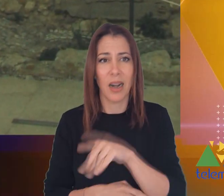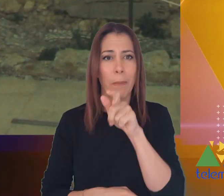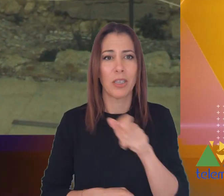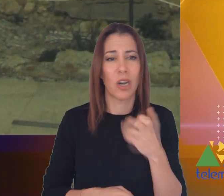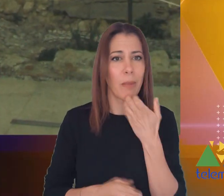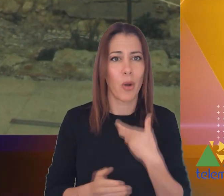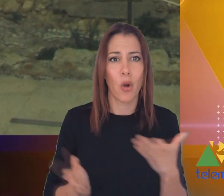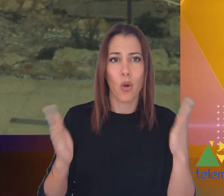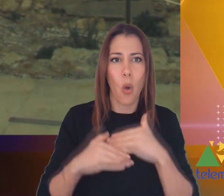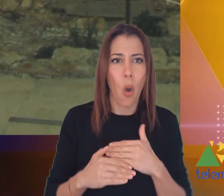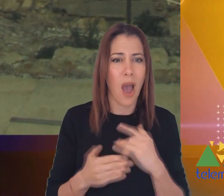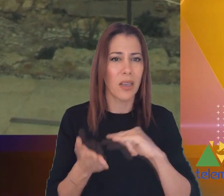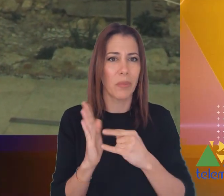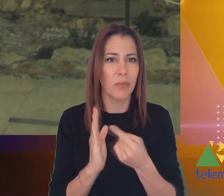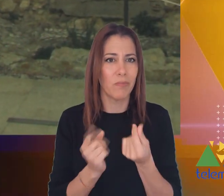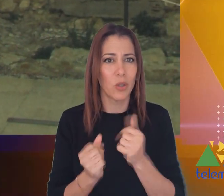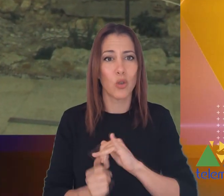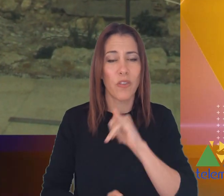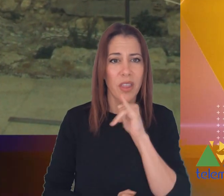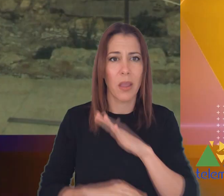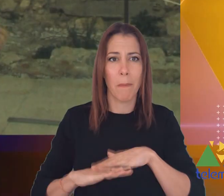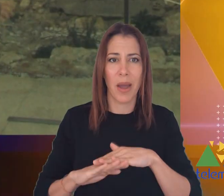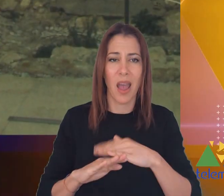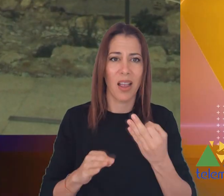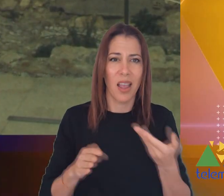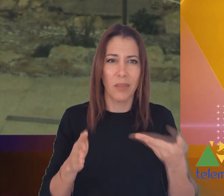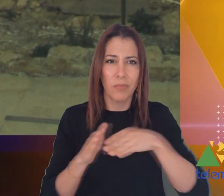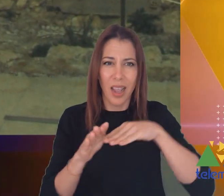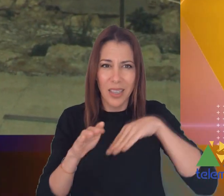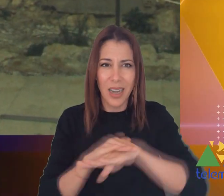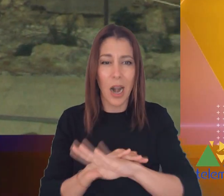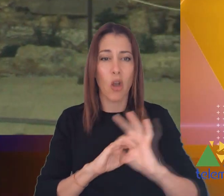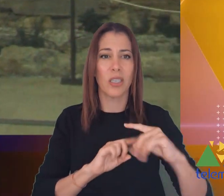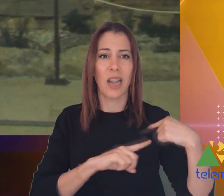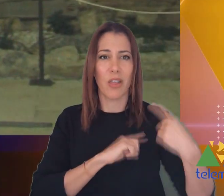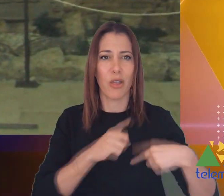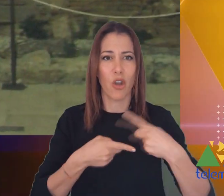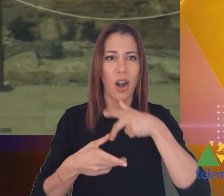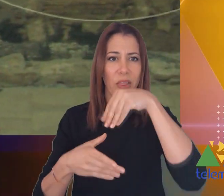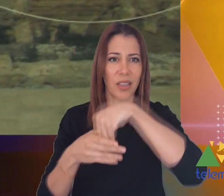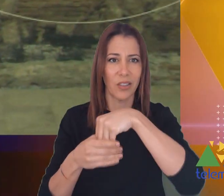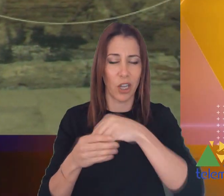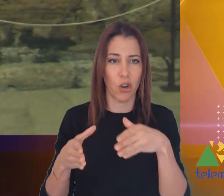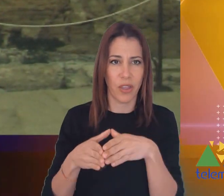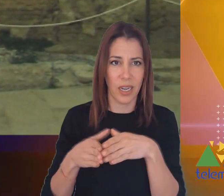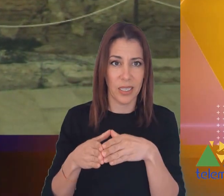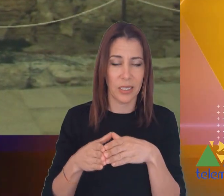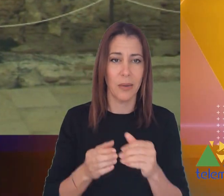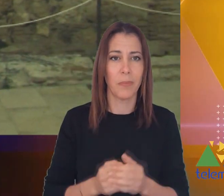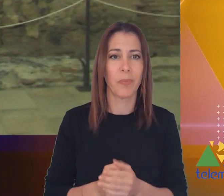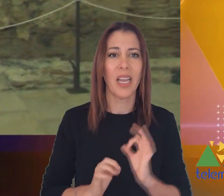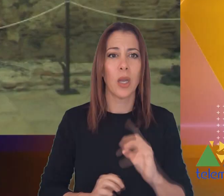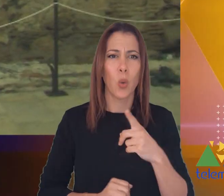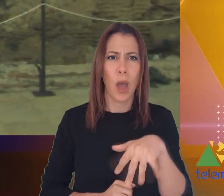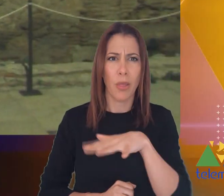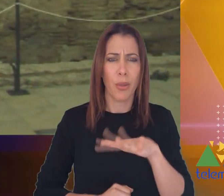que no tenía los medios económicos suficientes para enterrarse como se hacía tradicionalmente en el interior de la iglesia. Es una